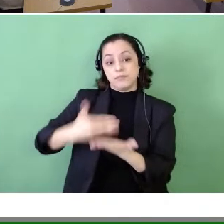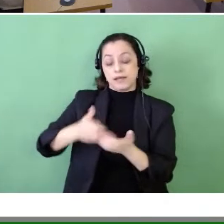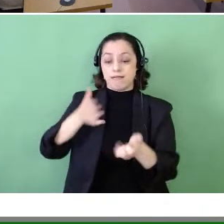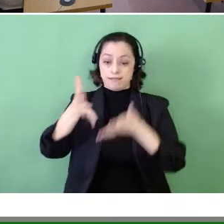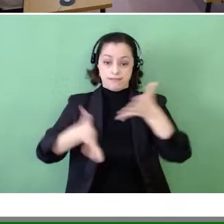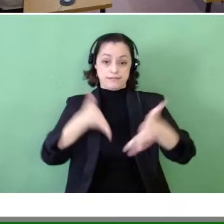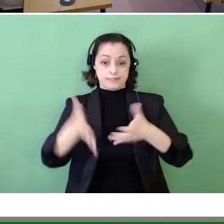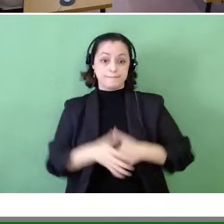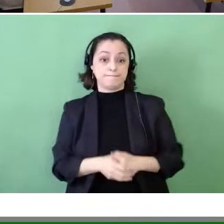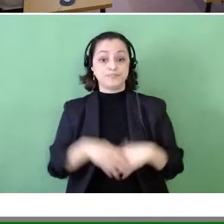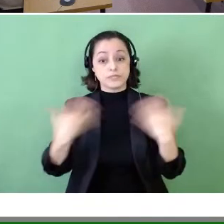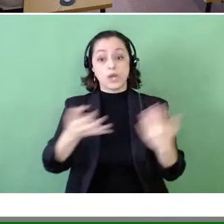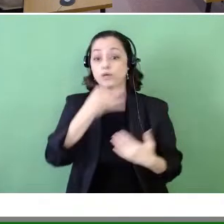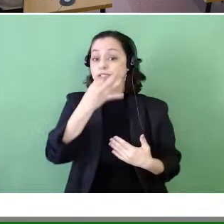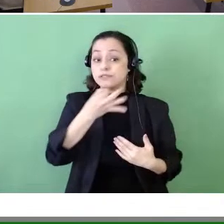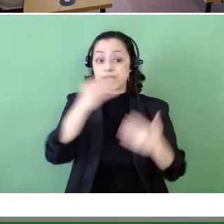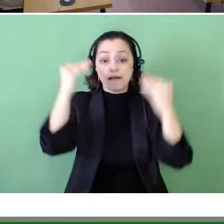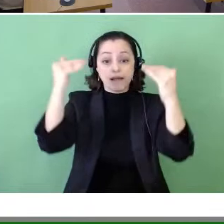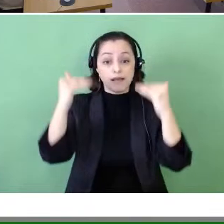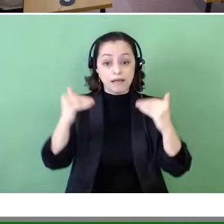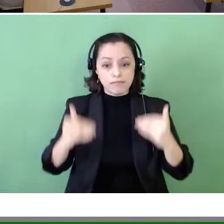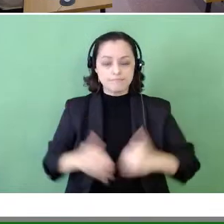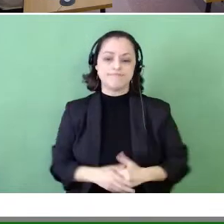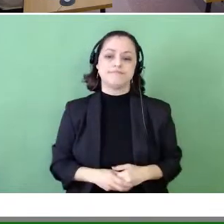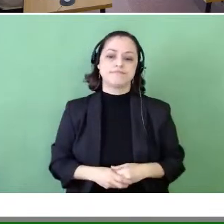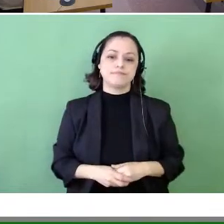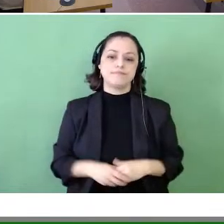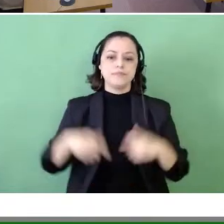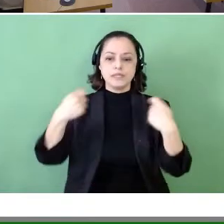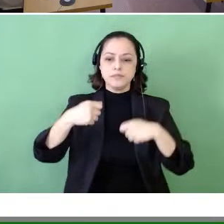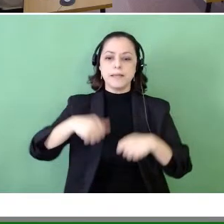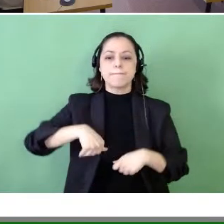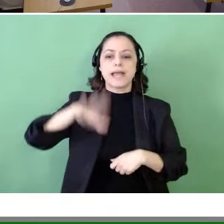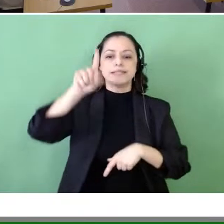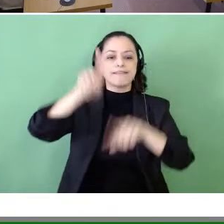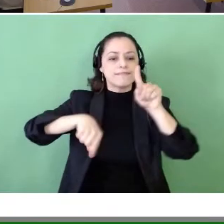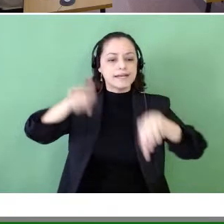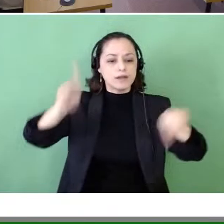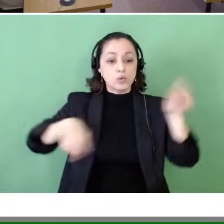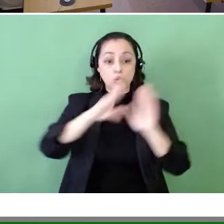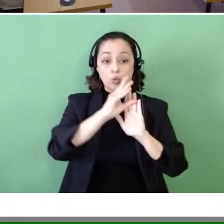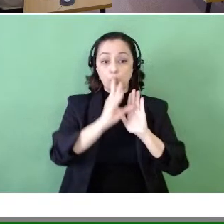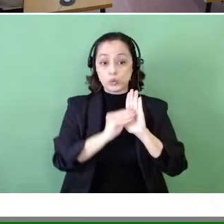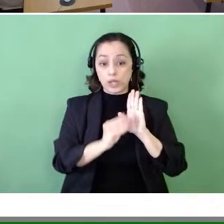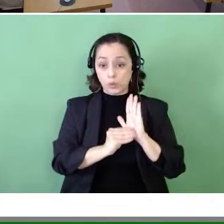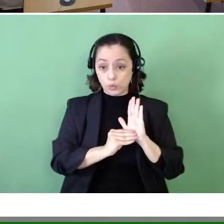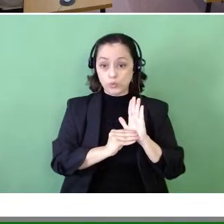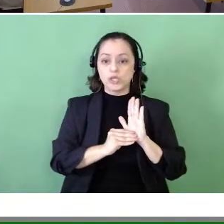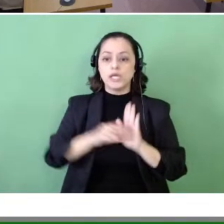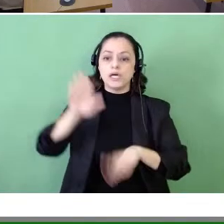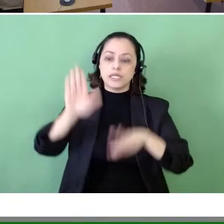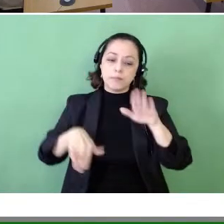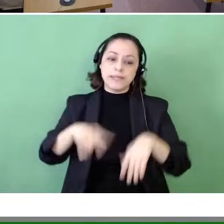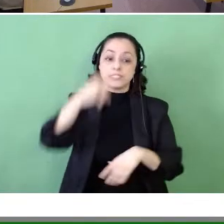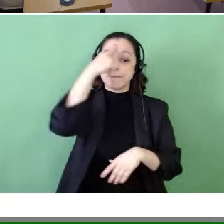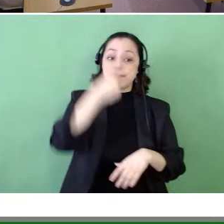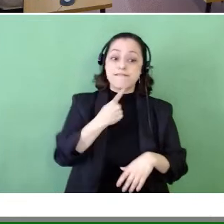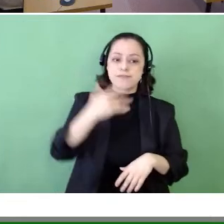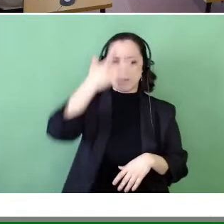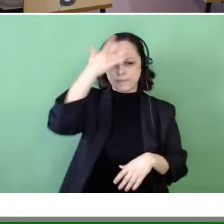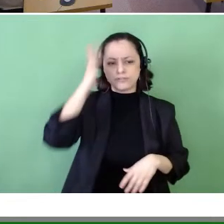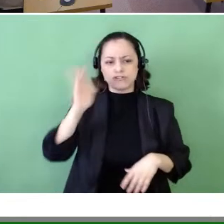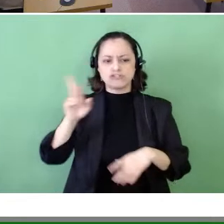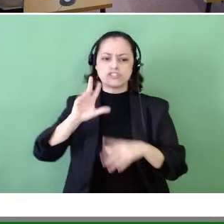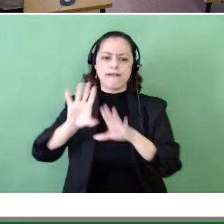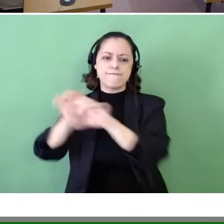nuestras sugerencias son que haya más variabilidad de contenidos en función de perfil de egresos, porque como decimos, hay